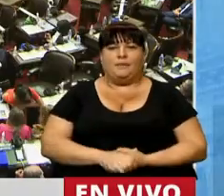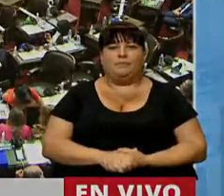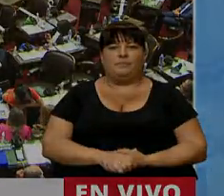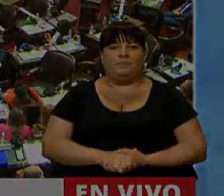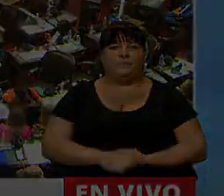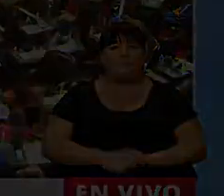Gracias, diputado.